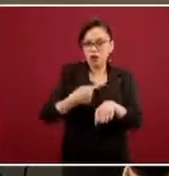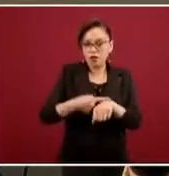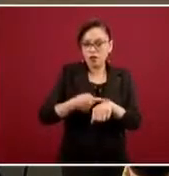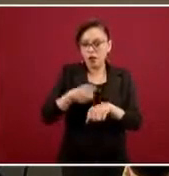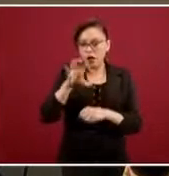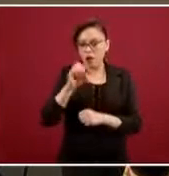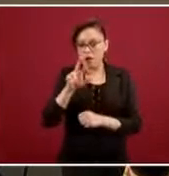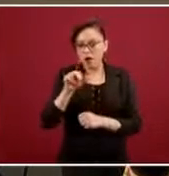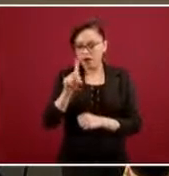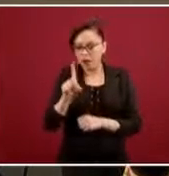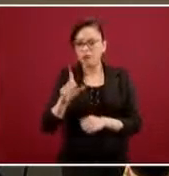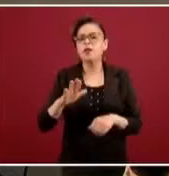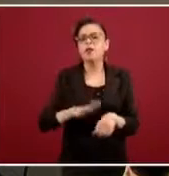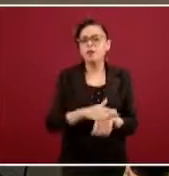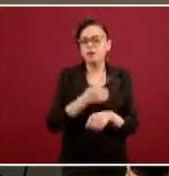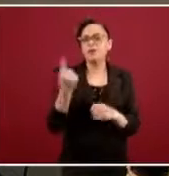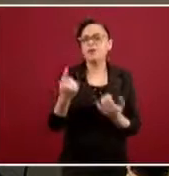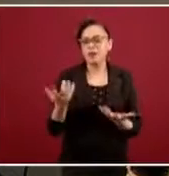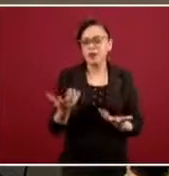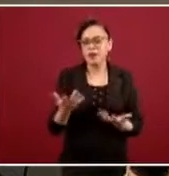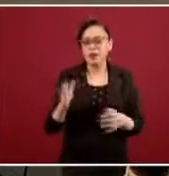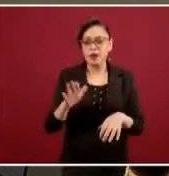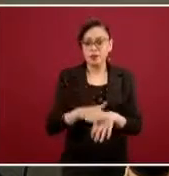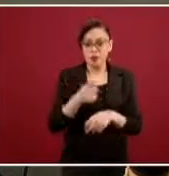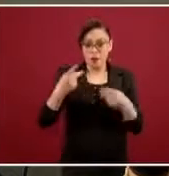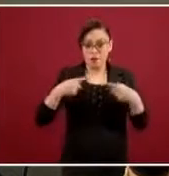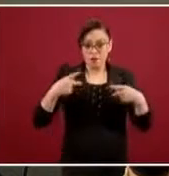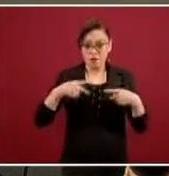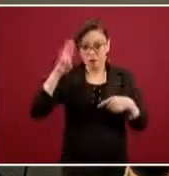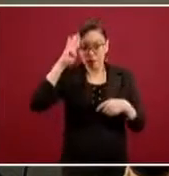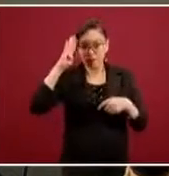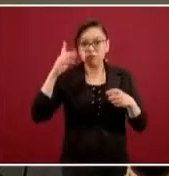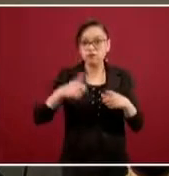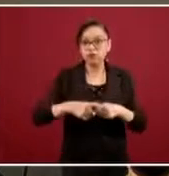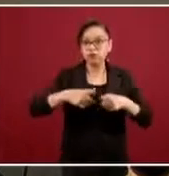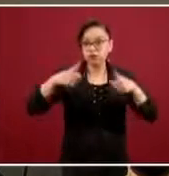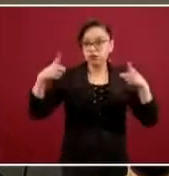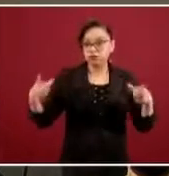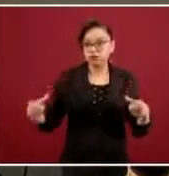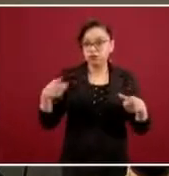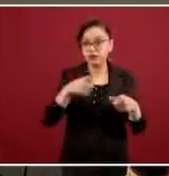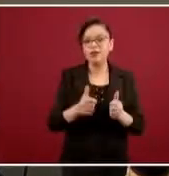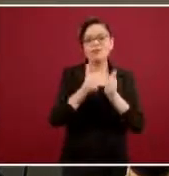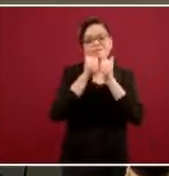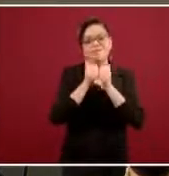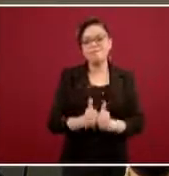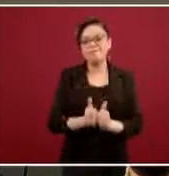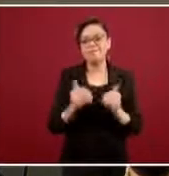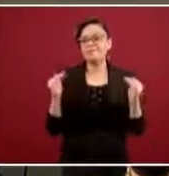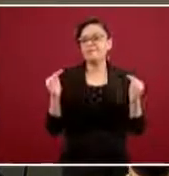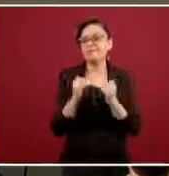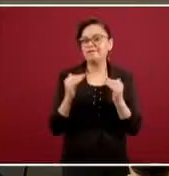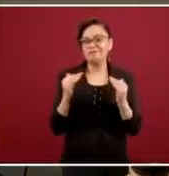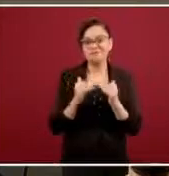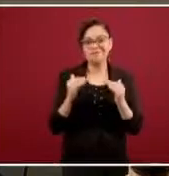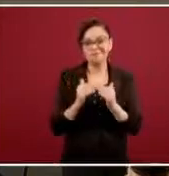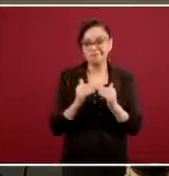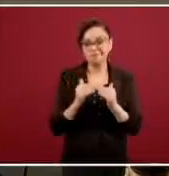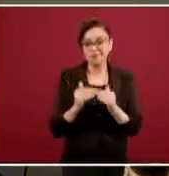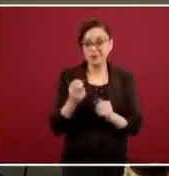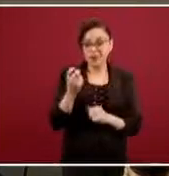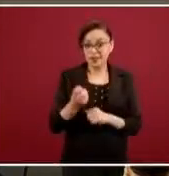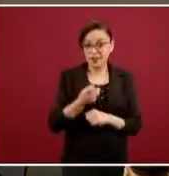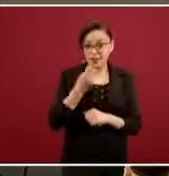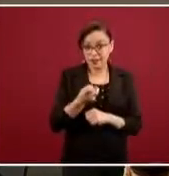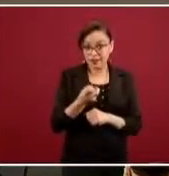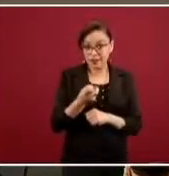considerando que una proporción muy grande de personas se han quedado en casa. Y se han quedado en casa